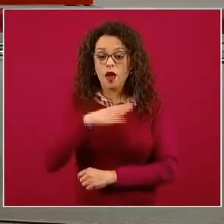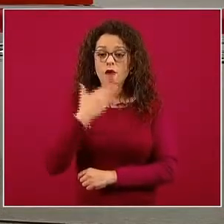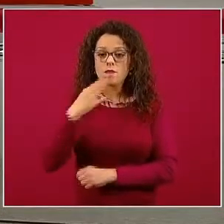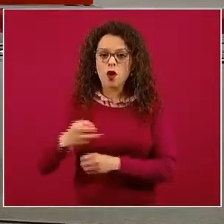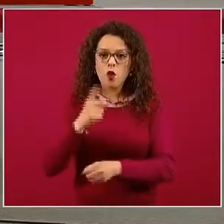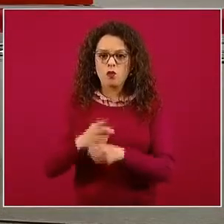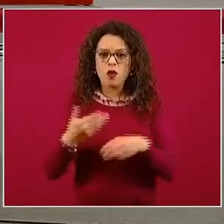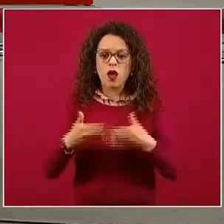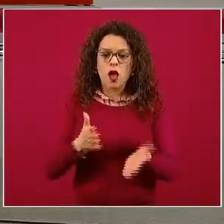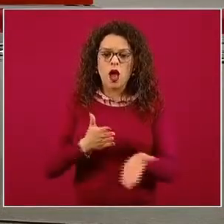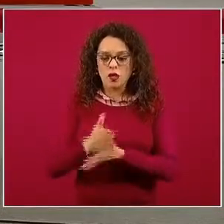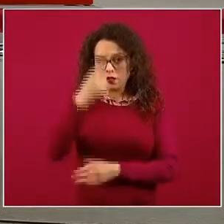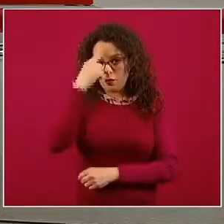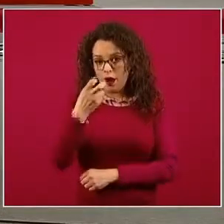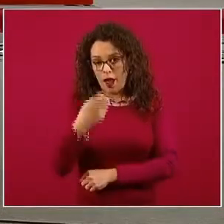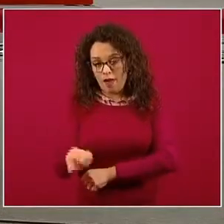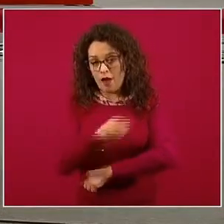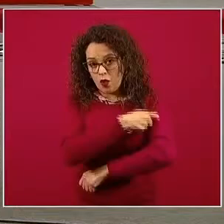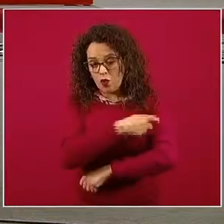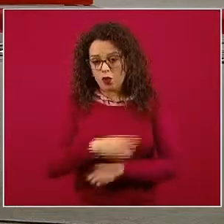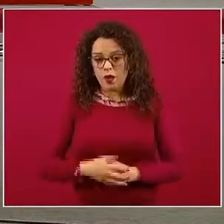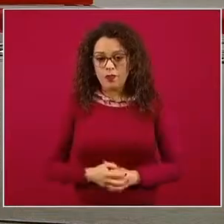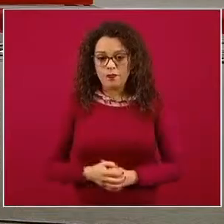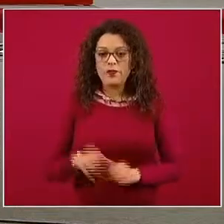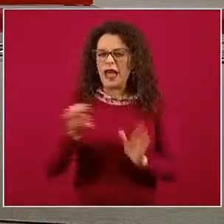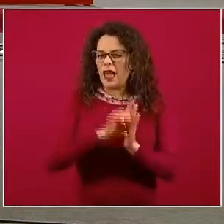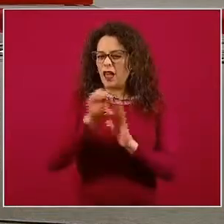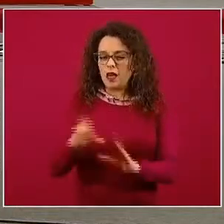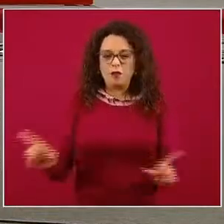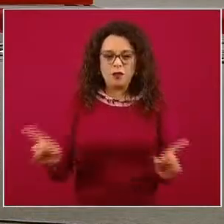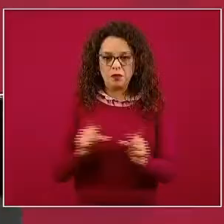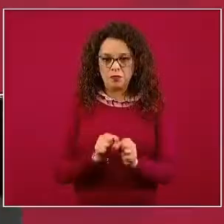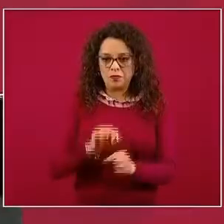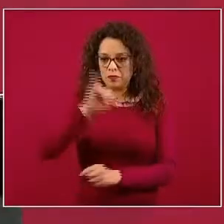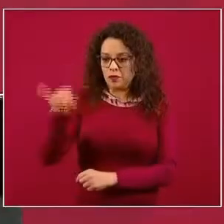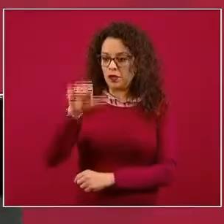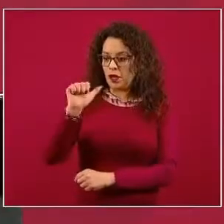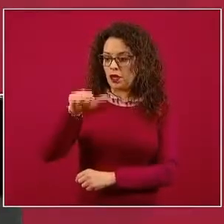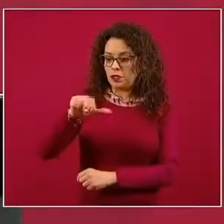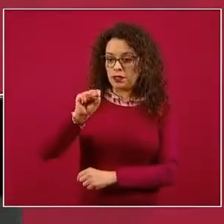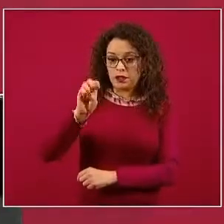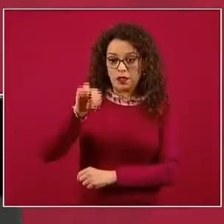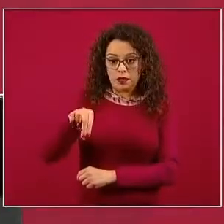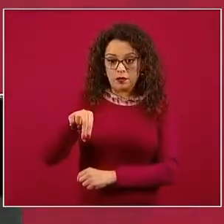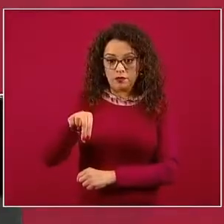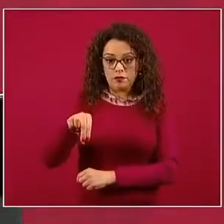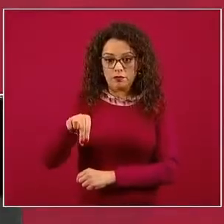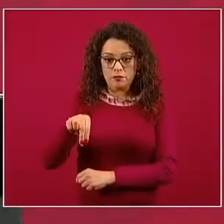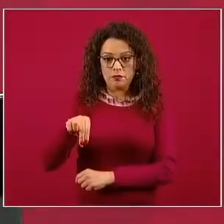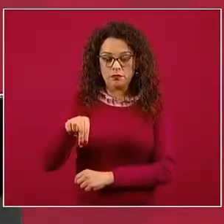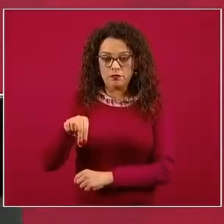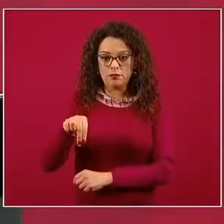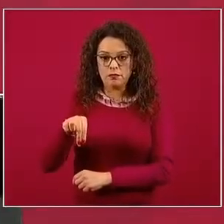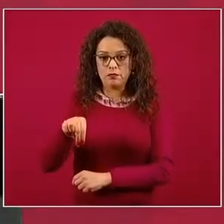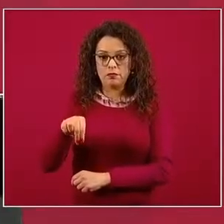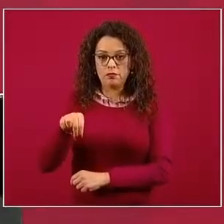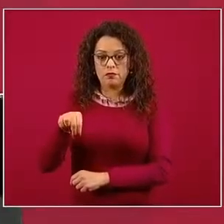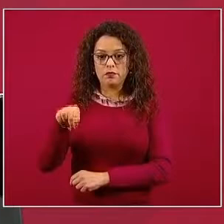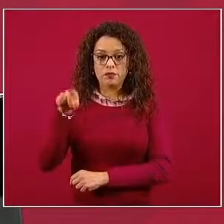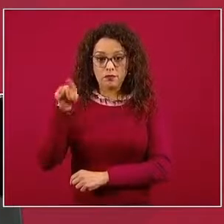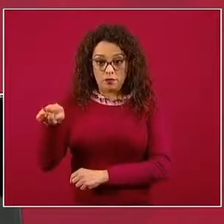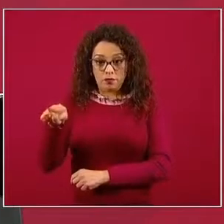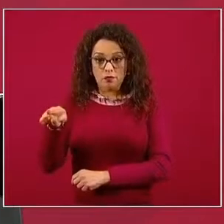la vacuna COVID. Y pongo un ejemplo concreto: Janssen, una compañía de la firma Johnson & Johnson,